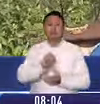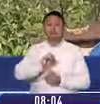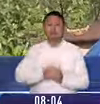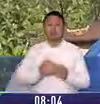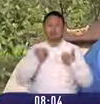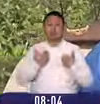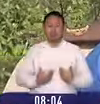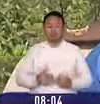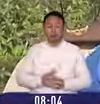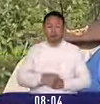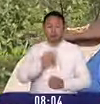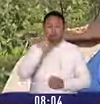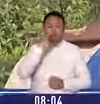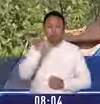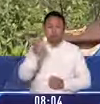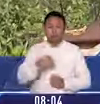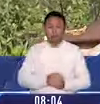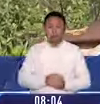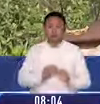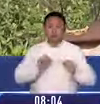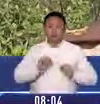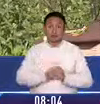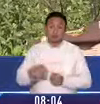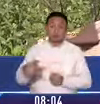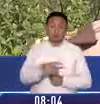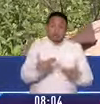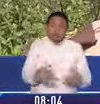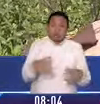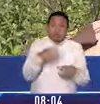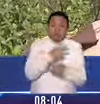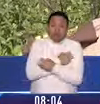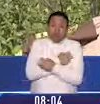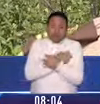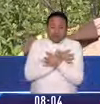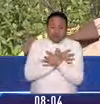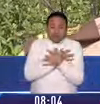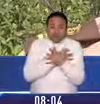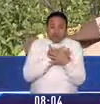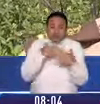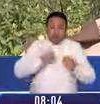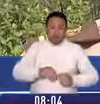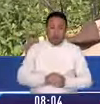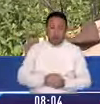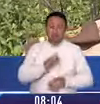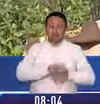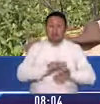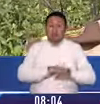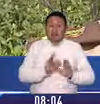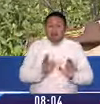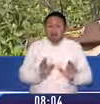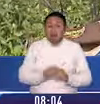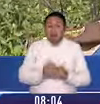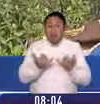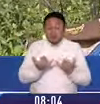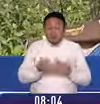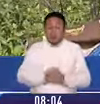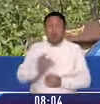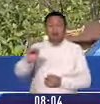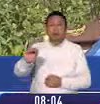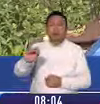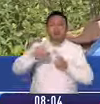un cuerpo de sexo masculino que prácticamente se encuentra en un estado de descomposición eh desconocemos las causas al momento ha sido informado ya